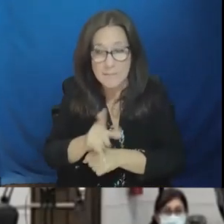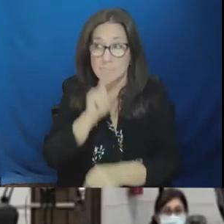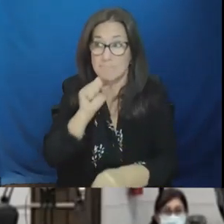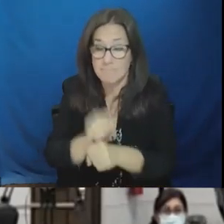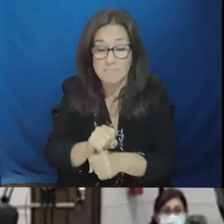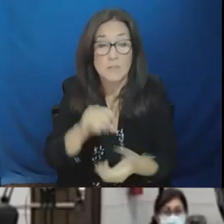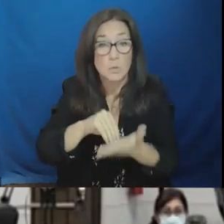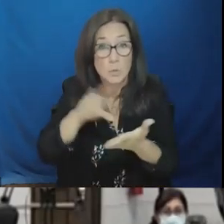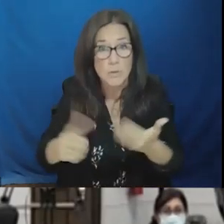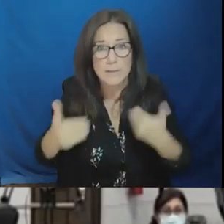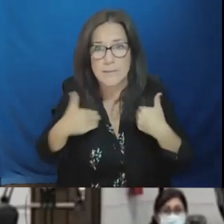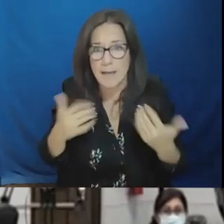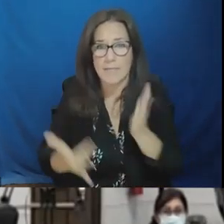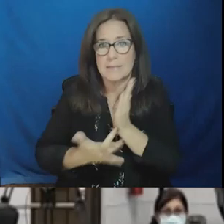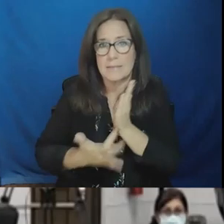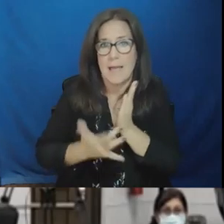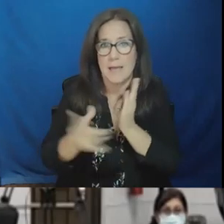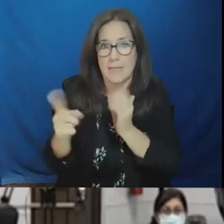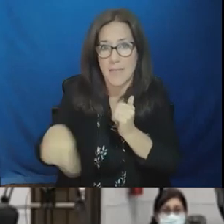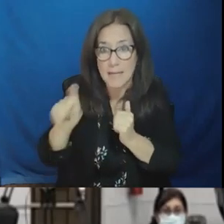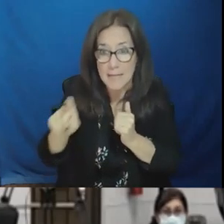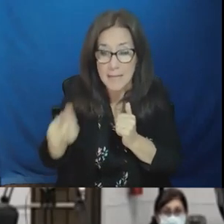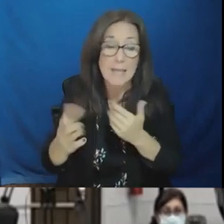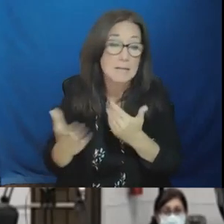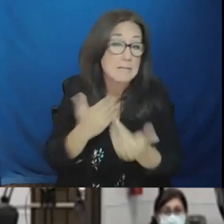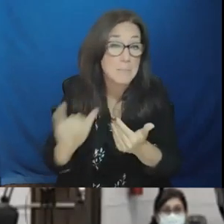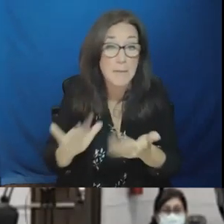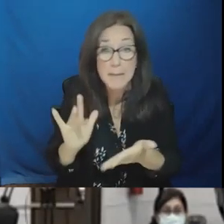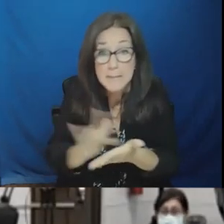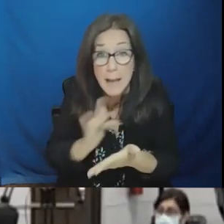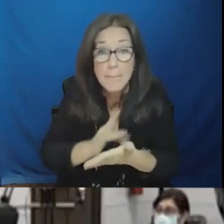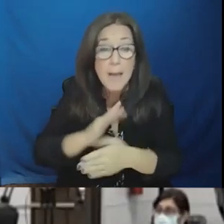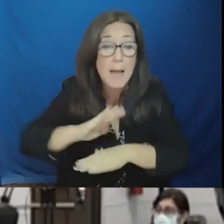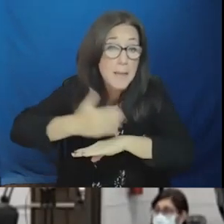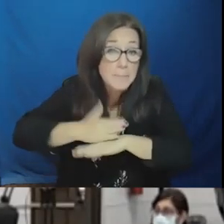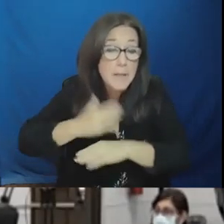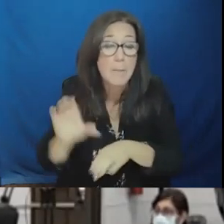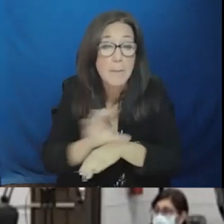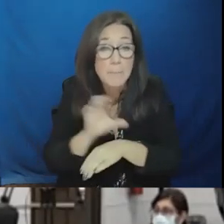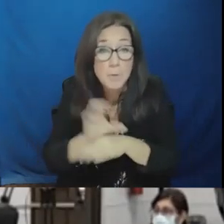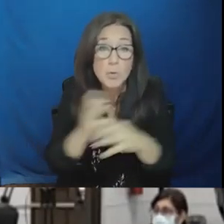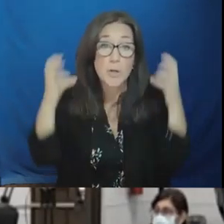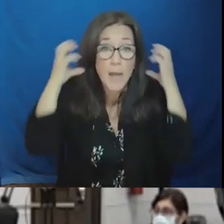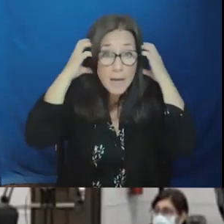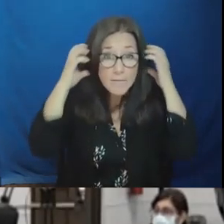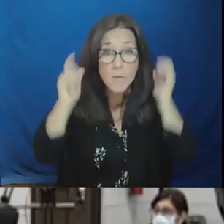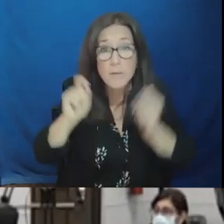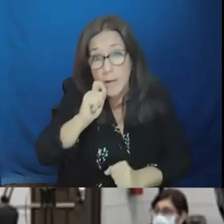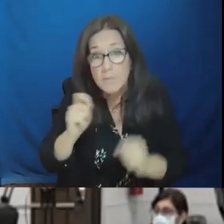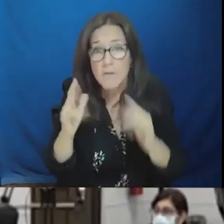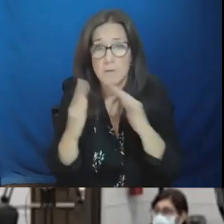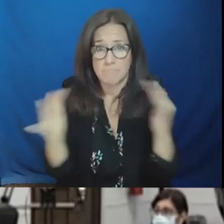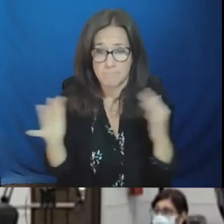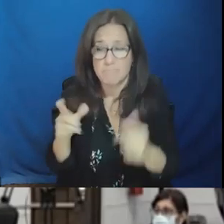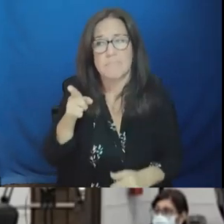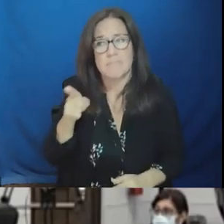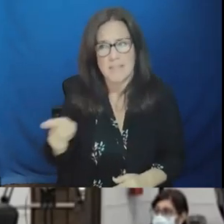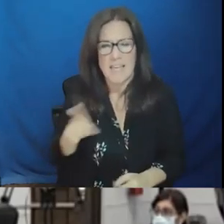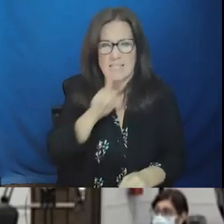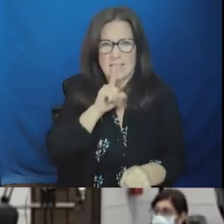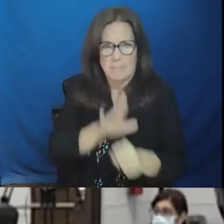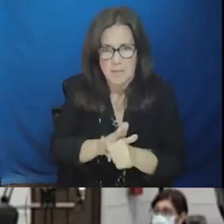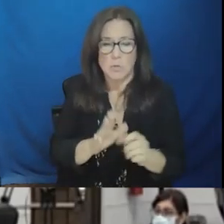una pieza clave para todo lo que hemos necesitado durante las pandemias herramientas de tecnología